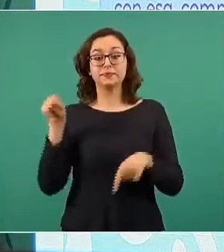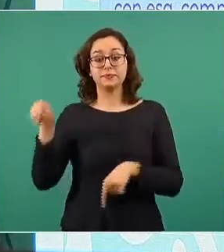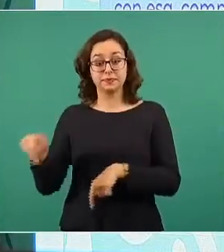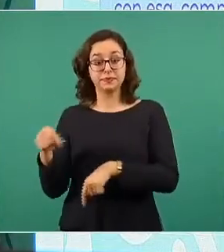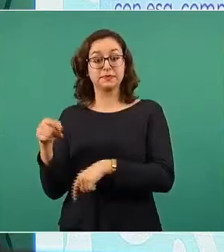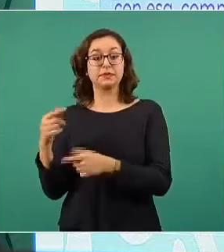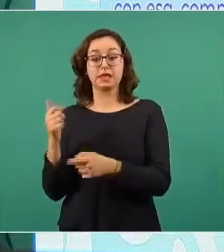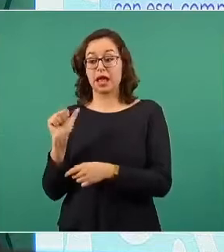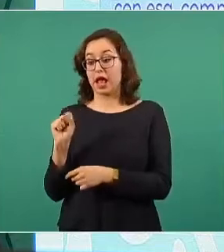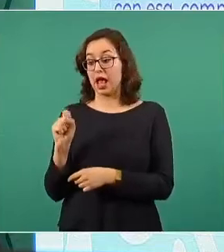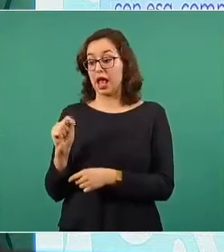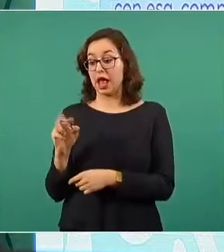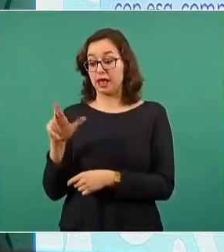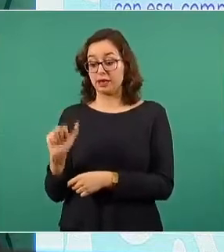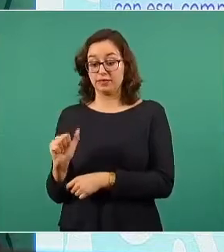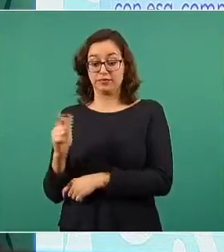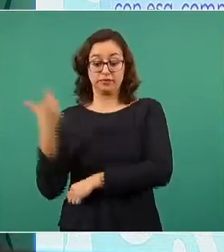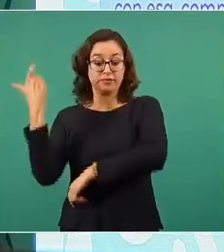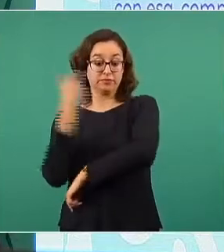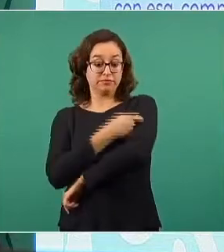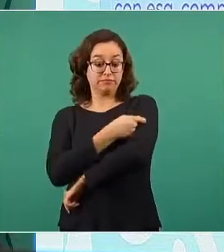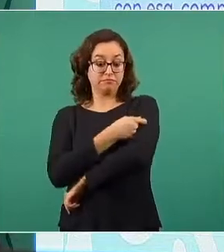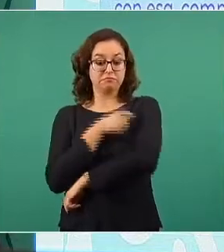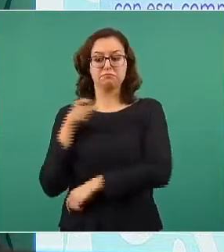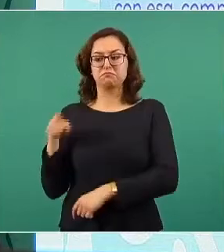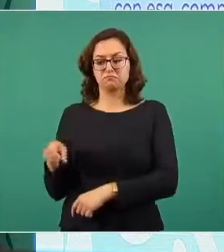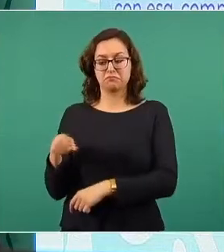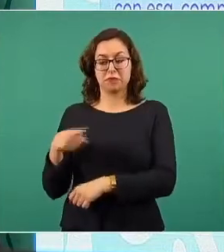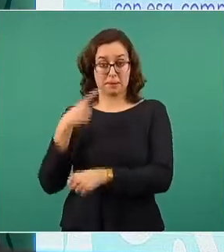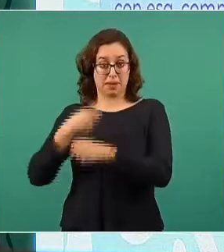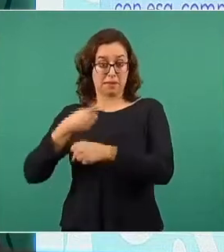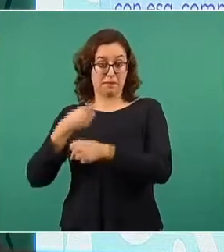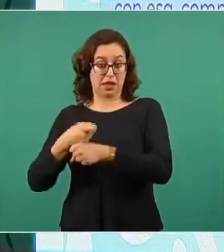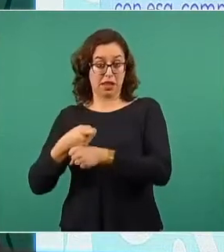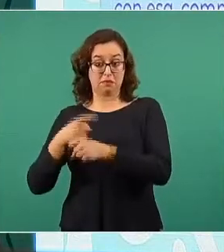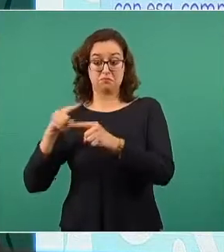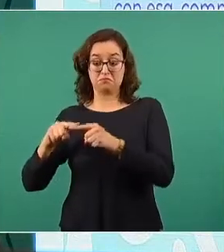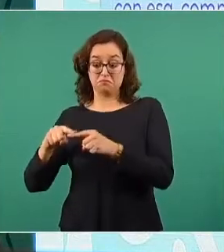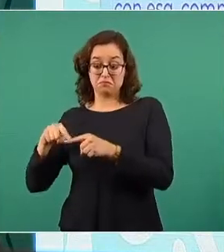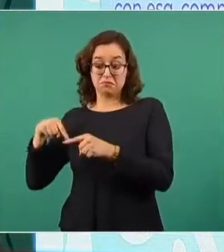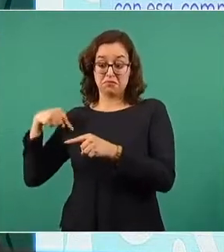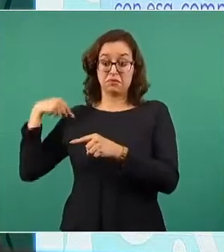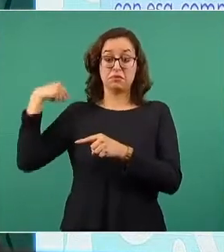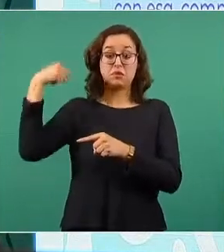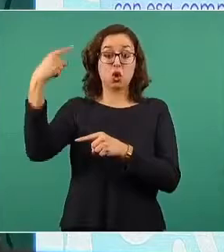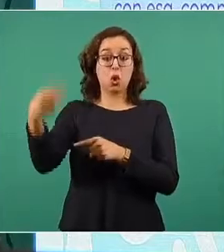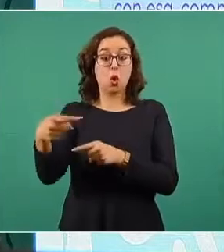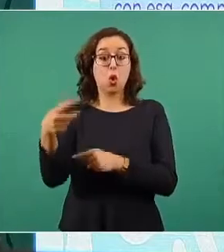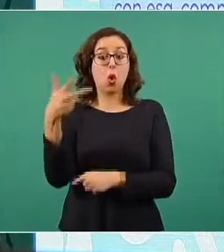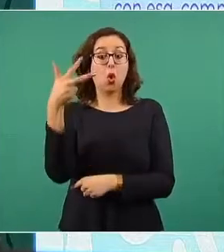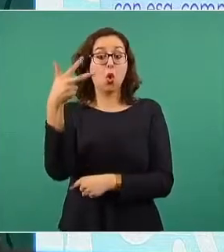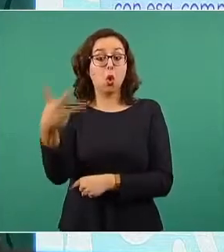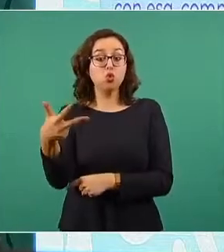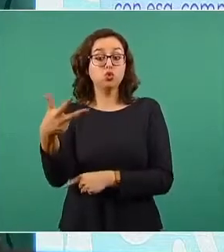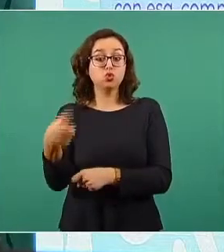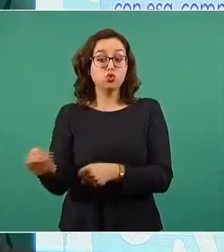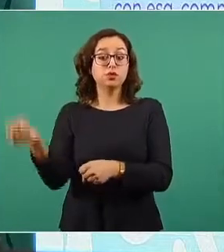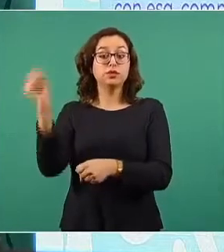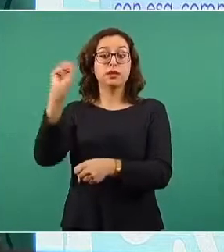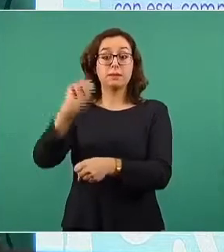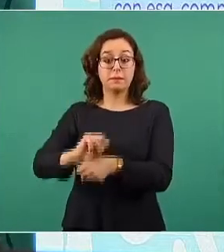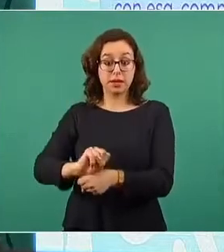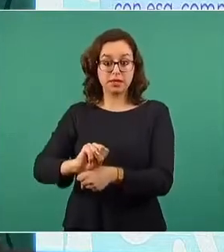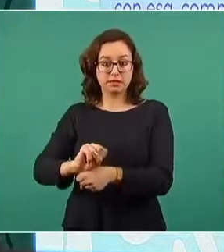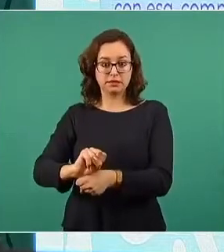razones la compañía recomendó que al menos pasaran 8 semanas desde la primera